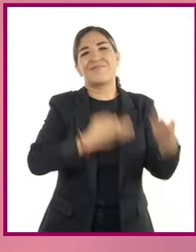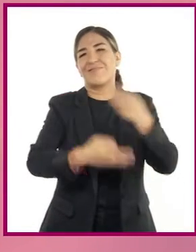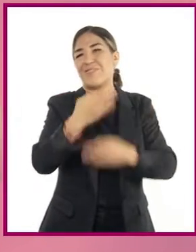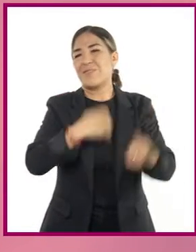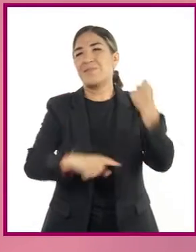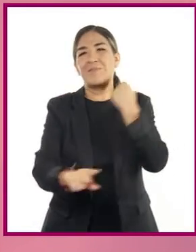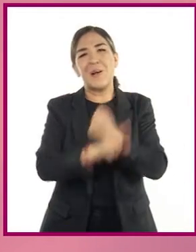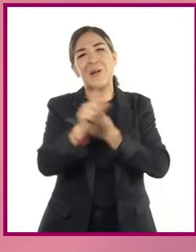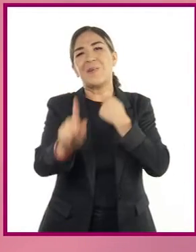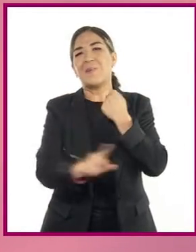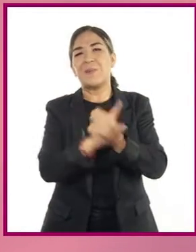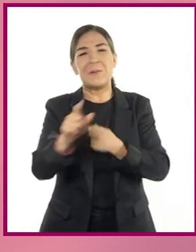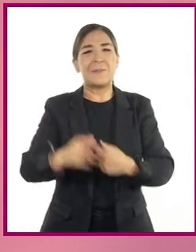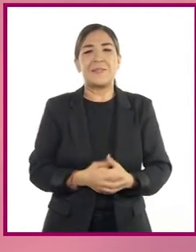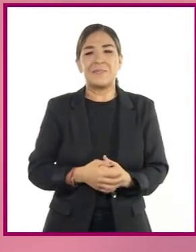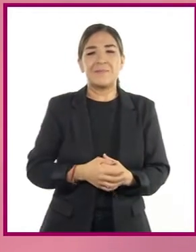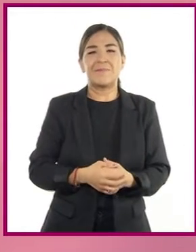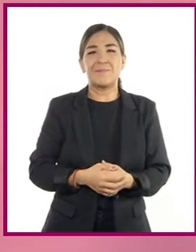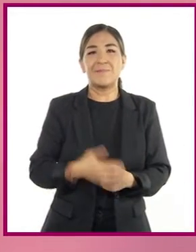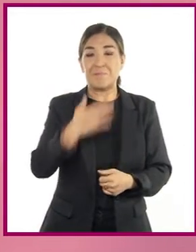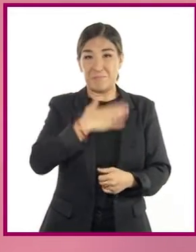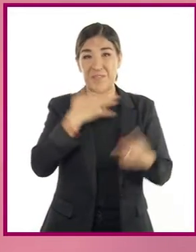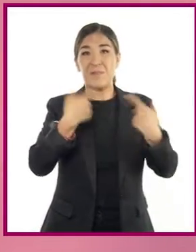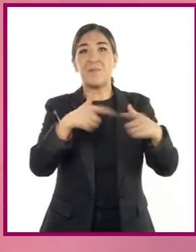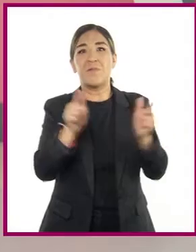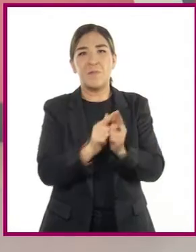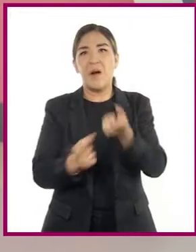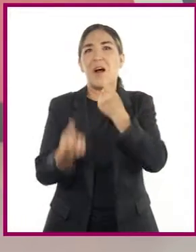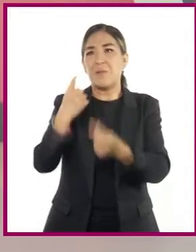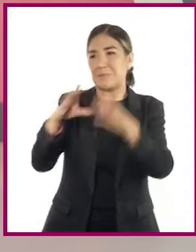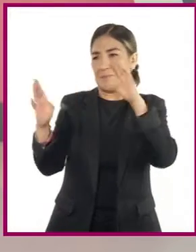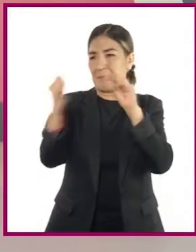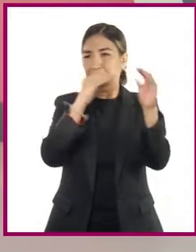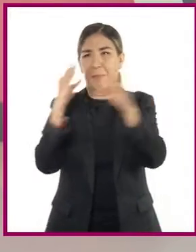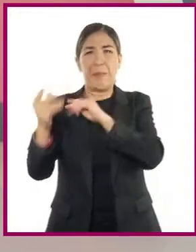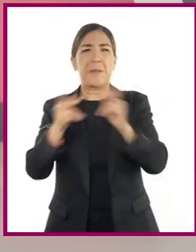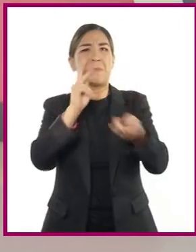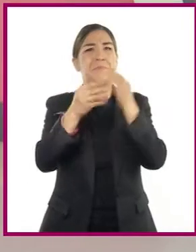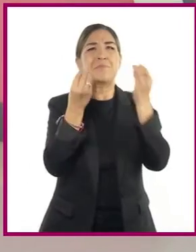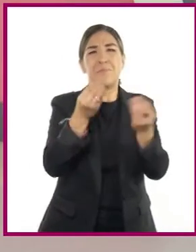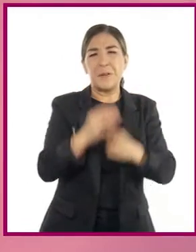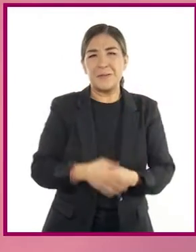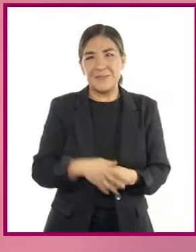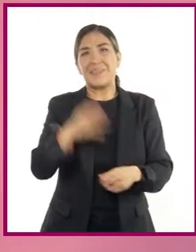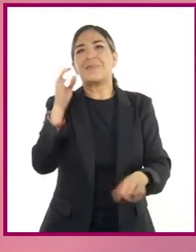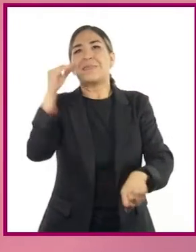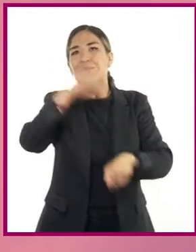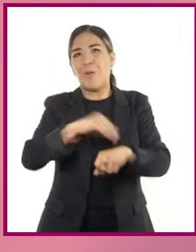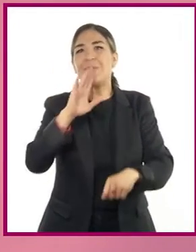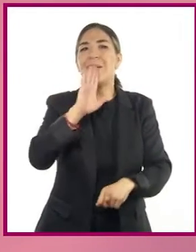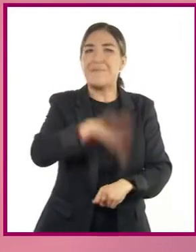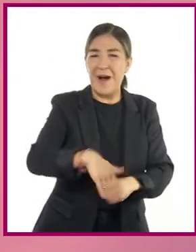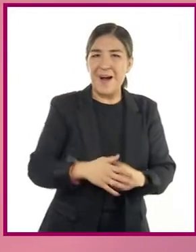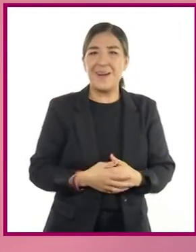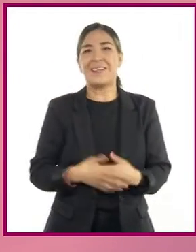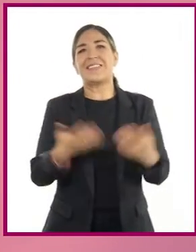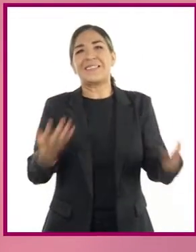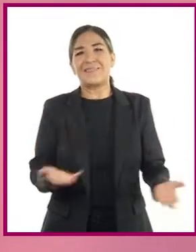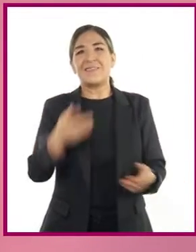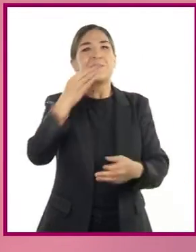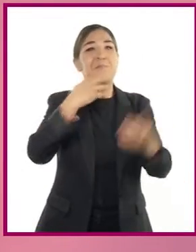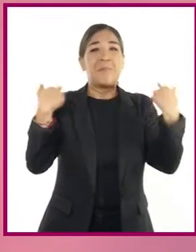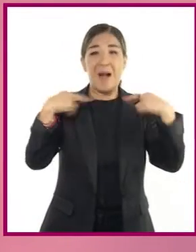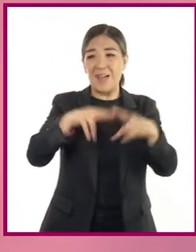problema. Sobre todo que en mi grupo algunos hablaban mucho y se portaban muy mal y los profesores terminaban regañándonos y castigándonos a